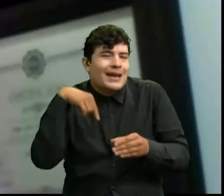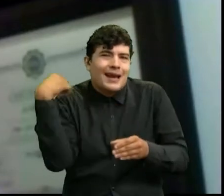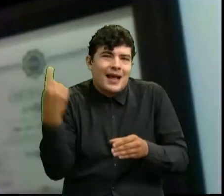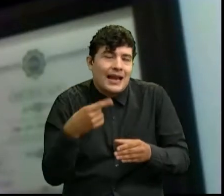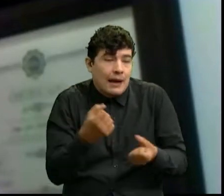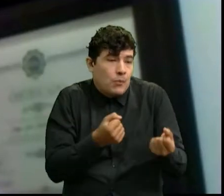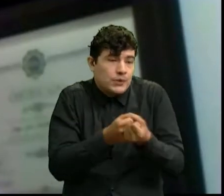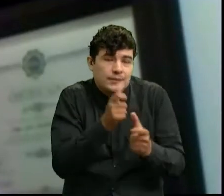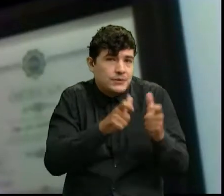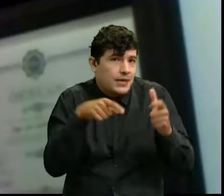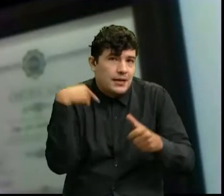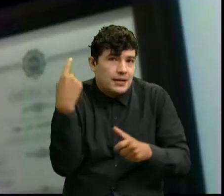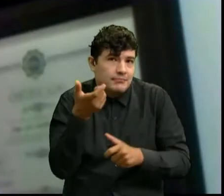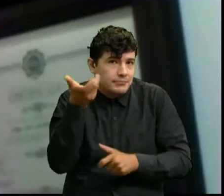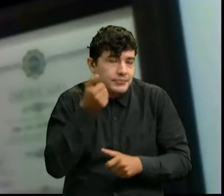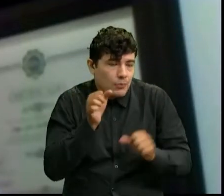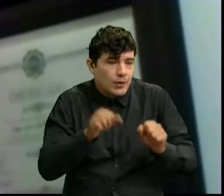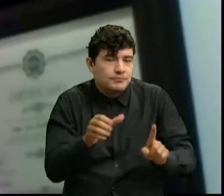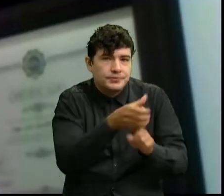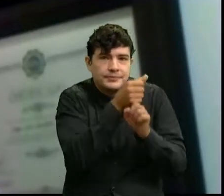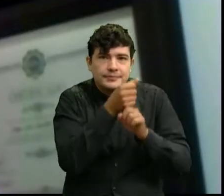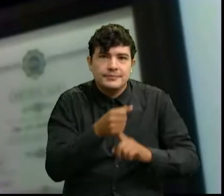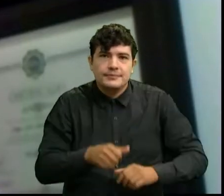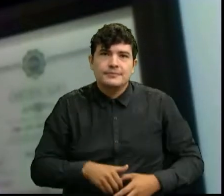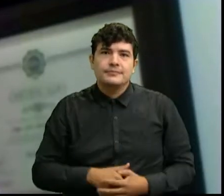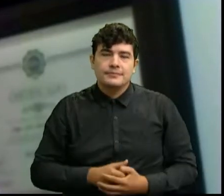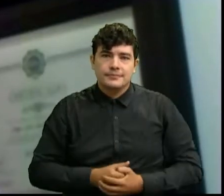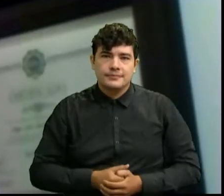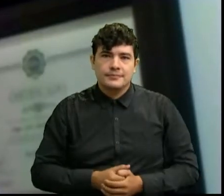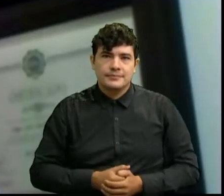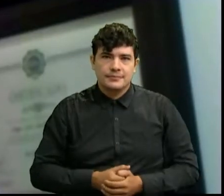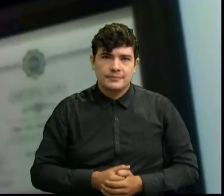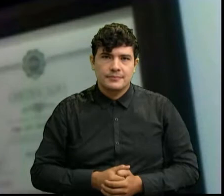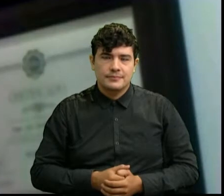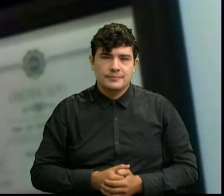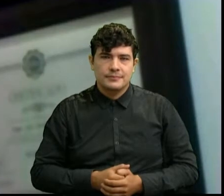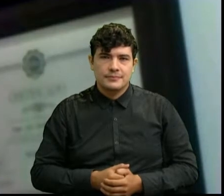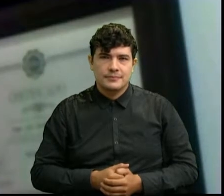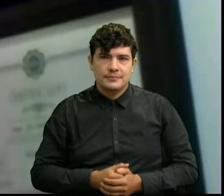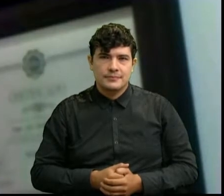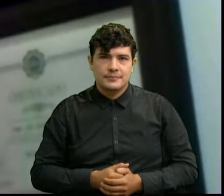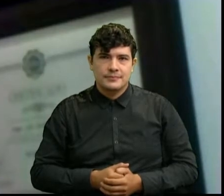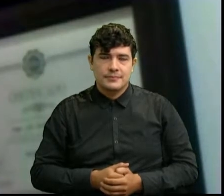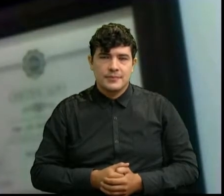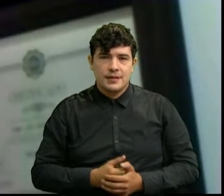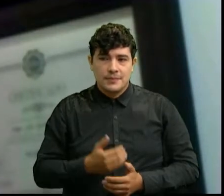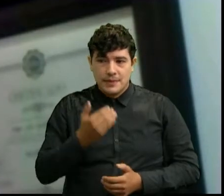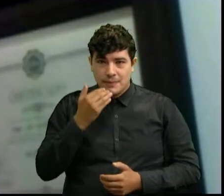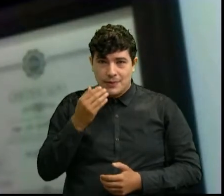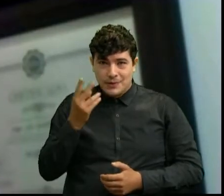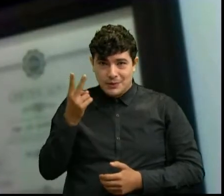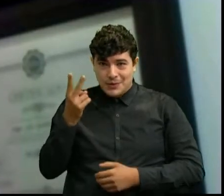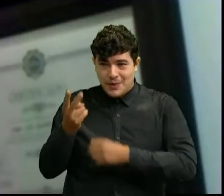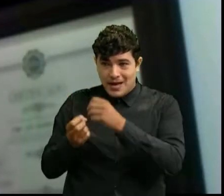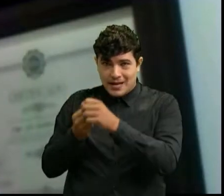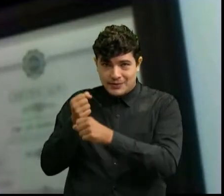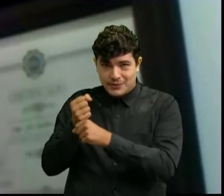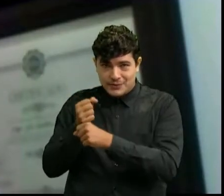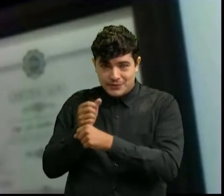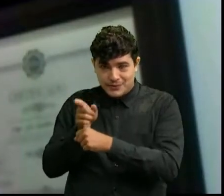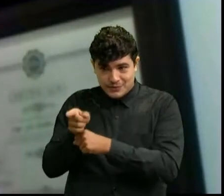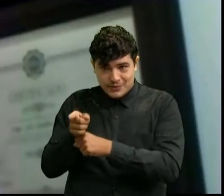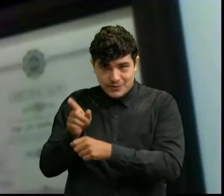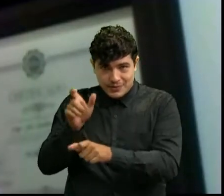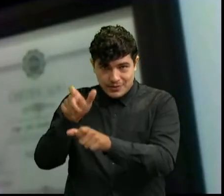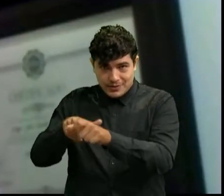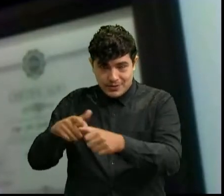tiempos laborados y no acreditados en semanas, en este caso los del ejército, los relacionados con bono pensional, en